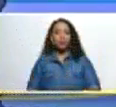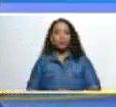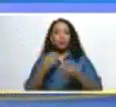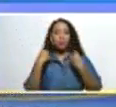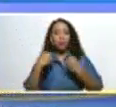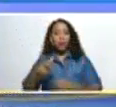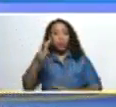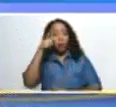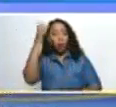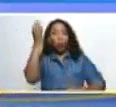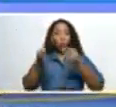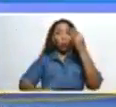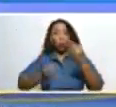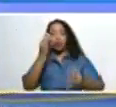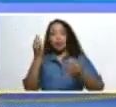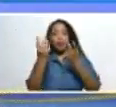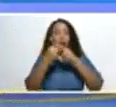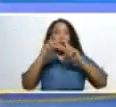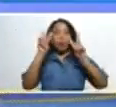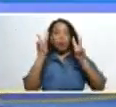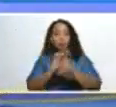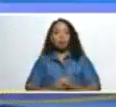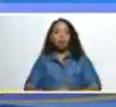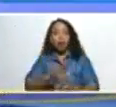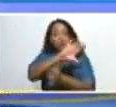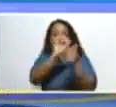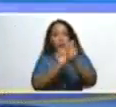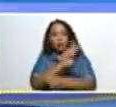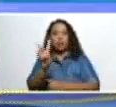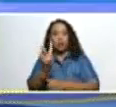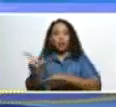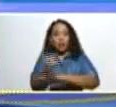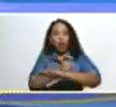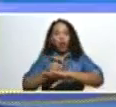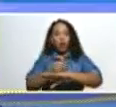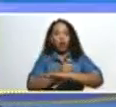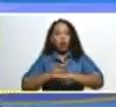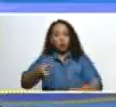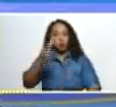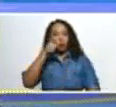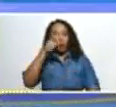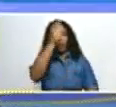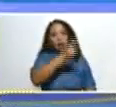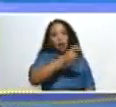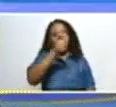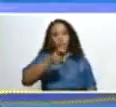la Justicia, la Paz, vicepresidente de Gobierno para la Seguridad Ciudadana,